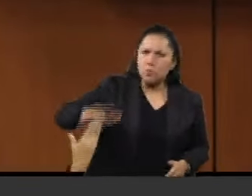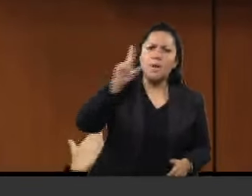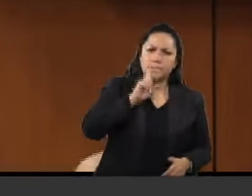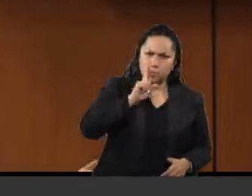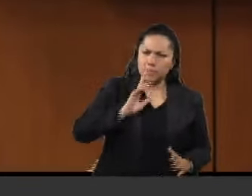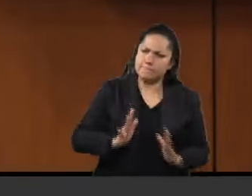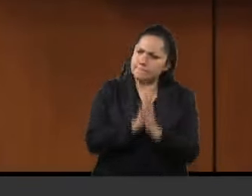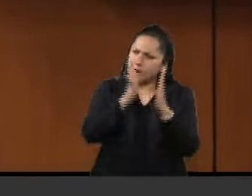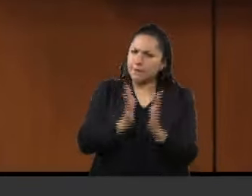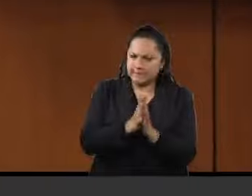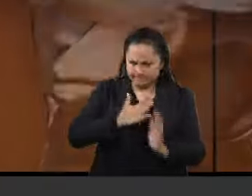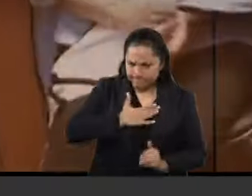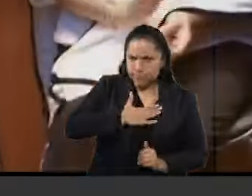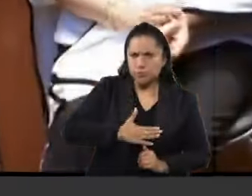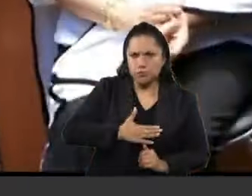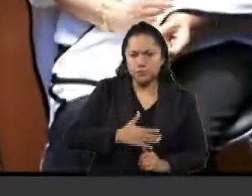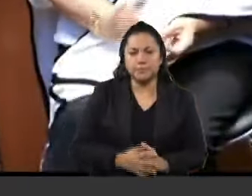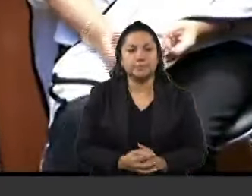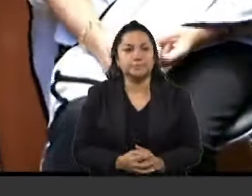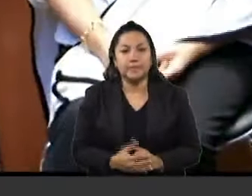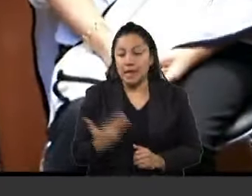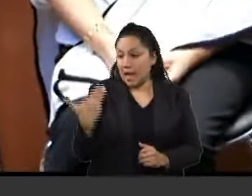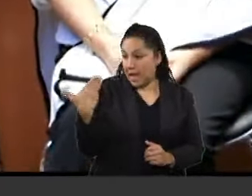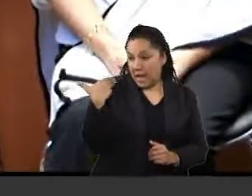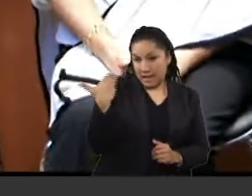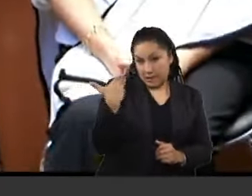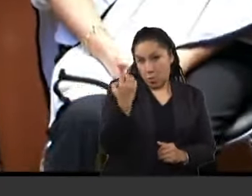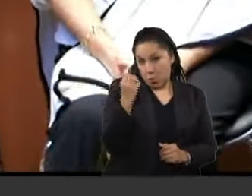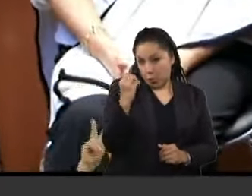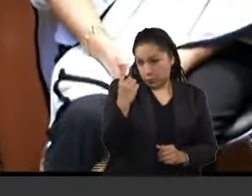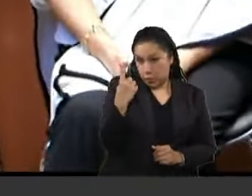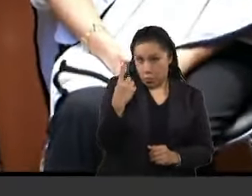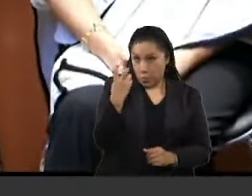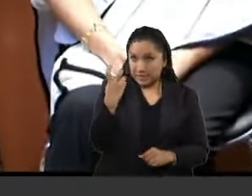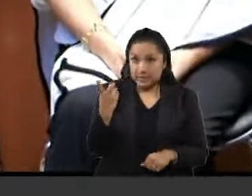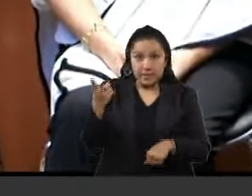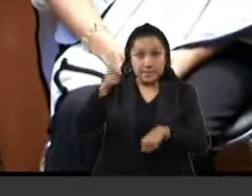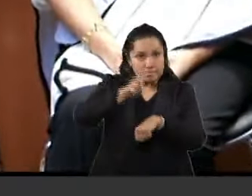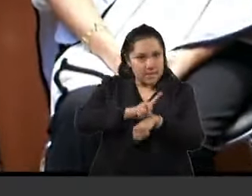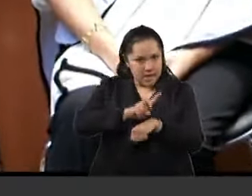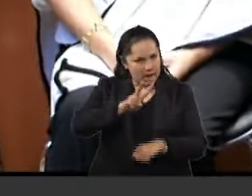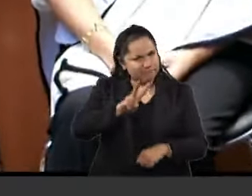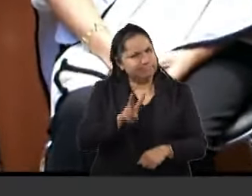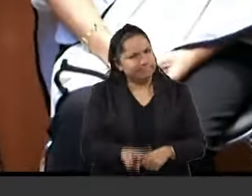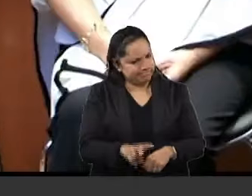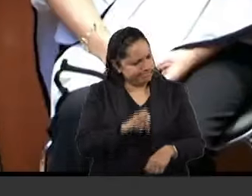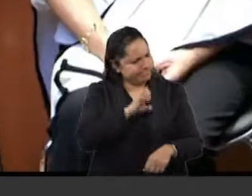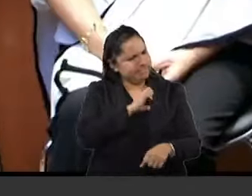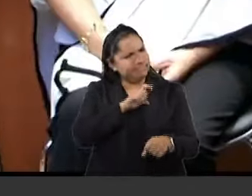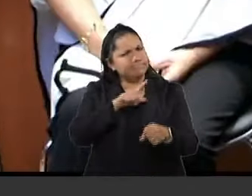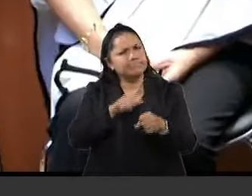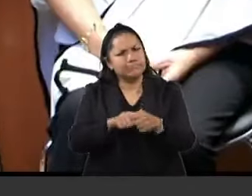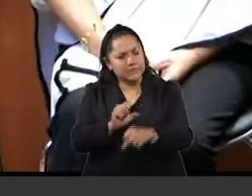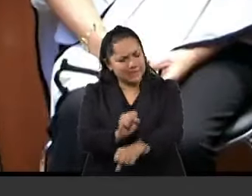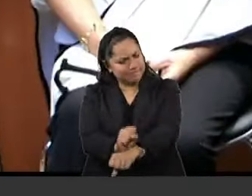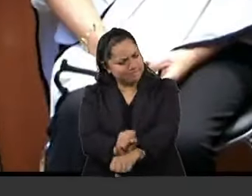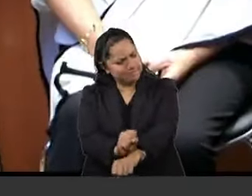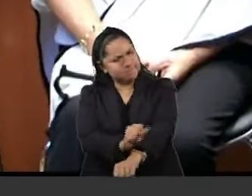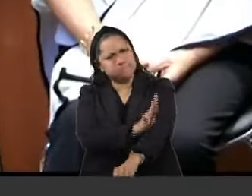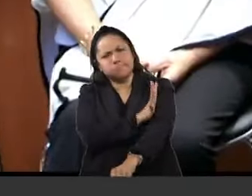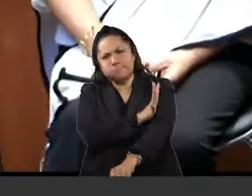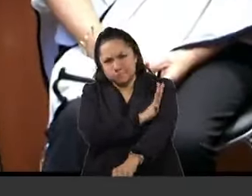1 de octubre, de verdad que es especial. El ver cómo la titularidad de los